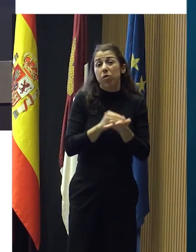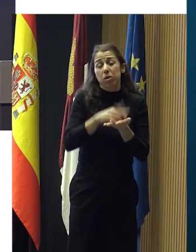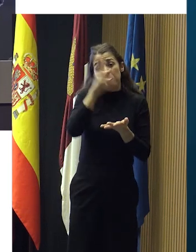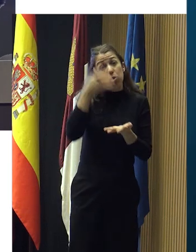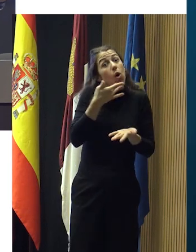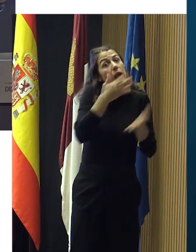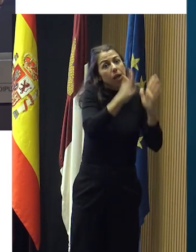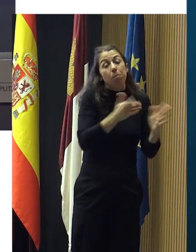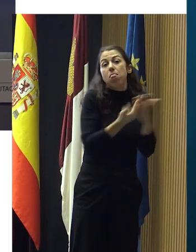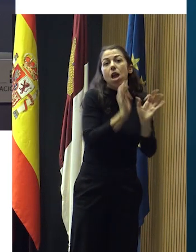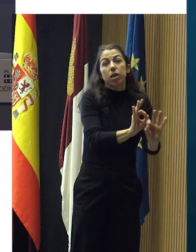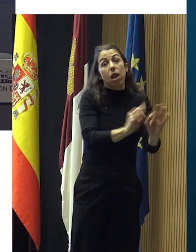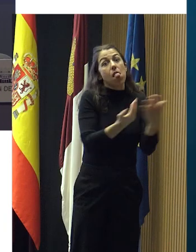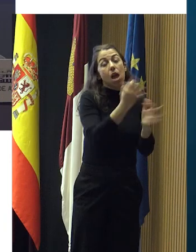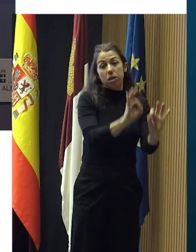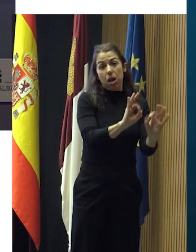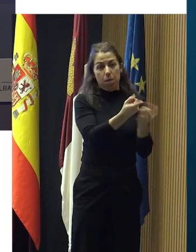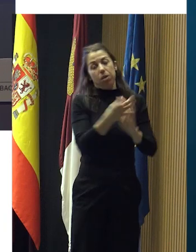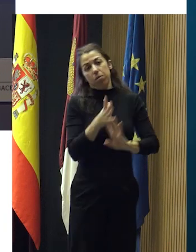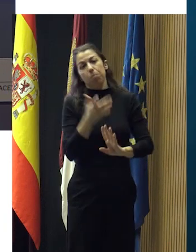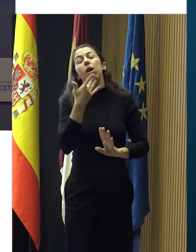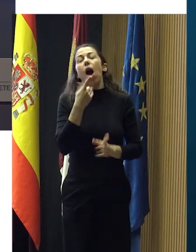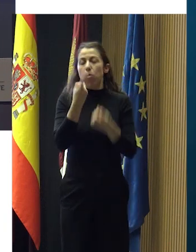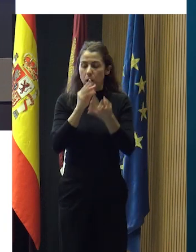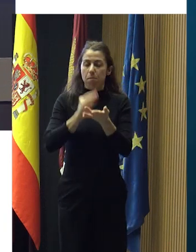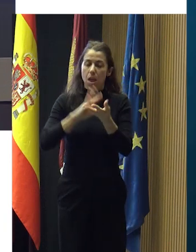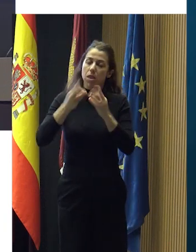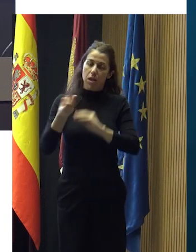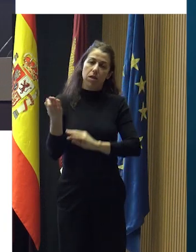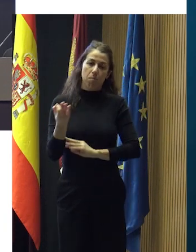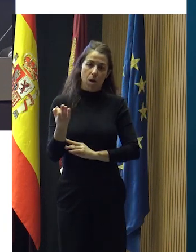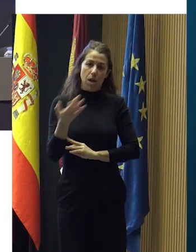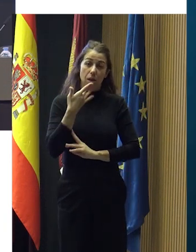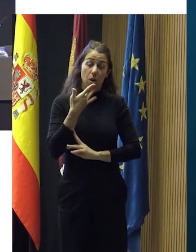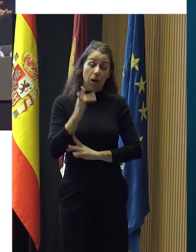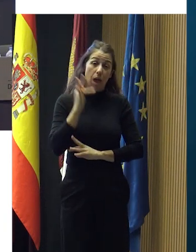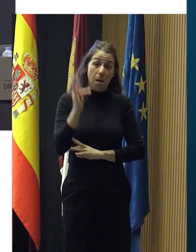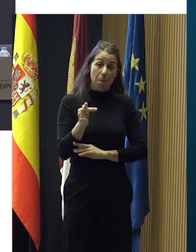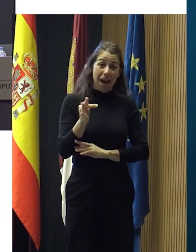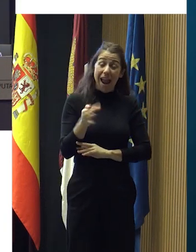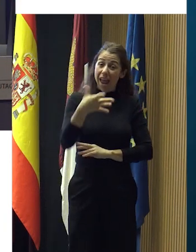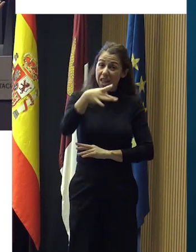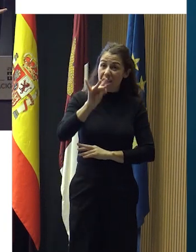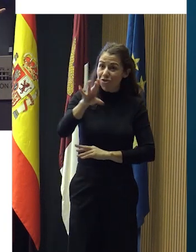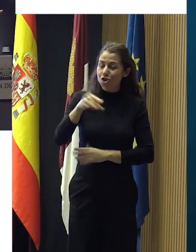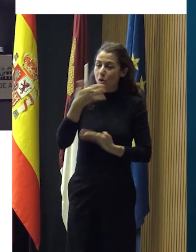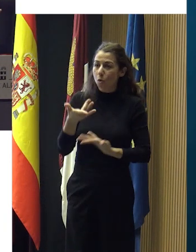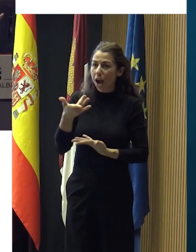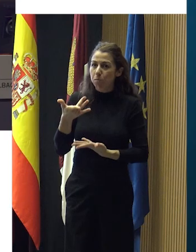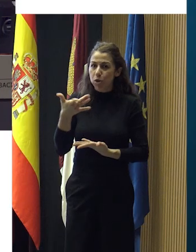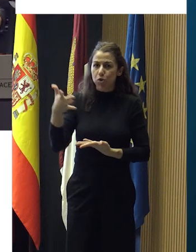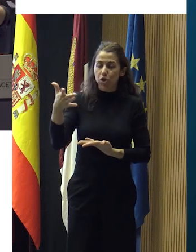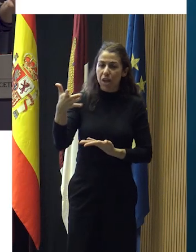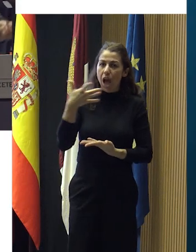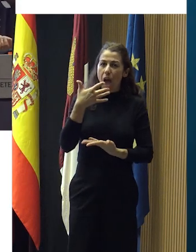es que el tratamiento lo tienes este día y tiene que ser este día. No, a veces se puede adaptar. Y luego incorporar al paciente las decisiones. También pasa mucho que se toman